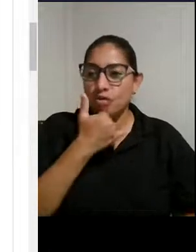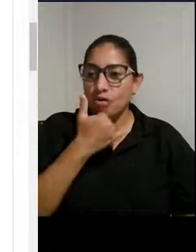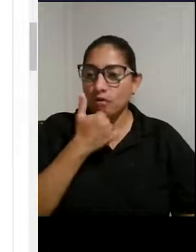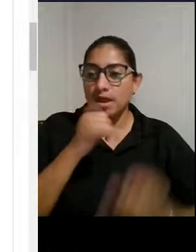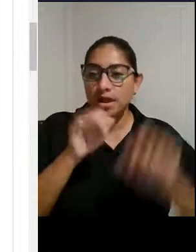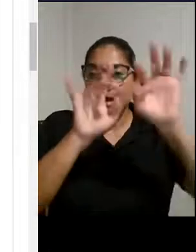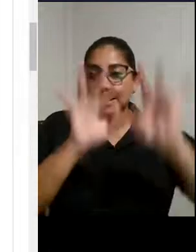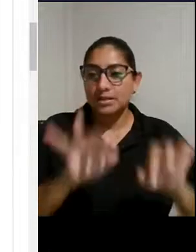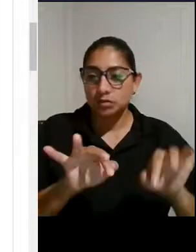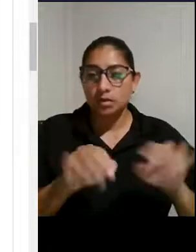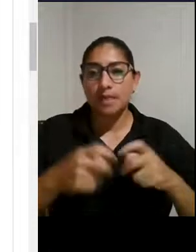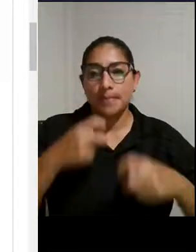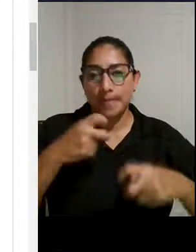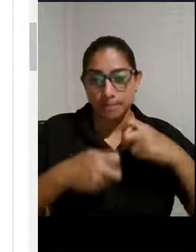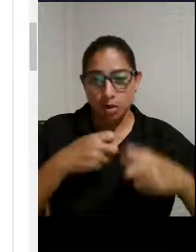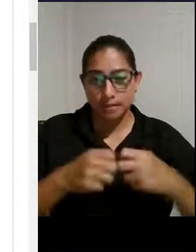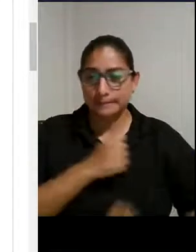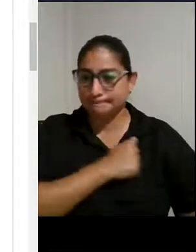Eh,